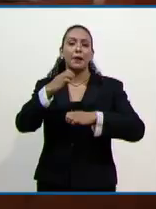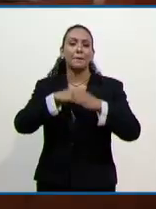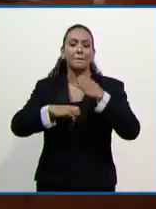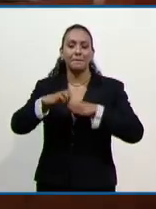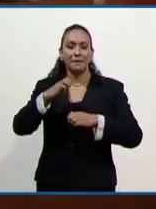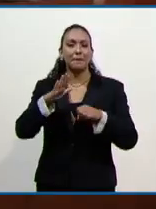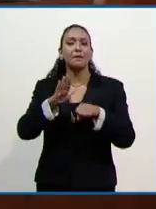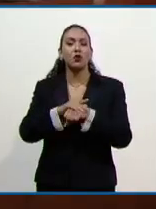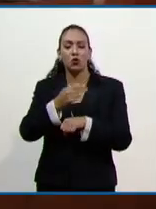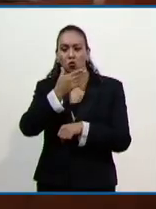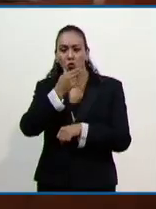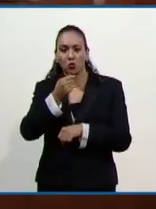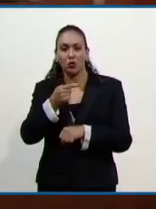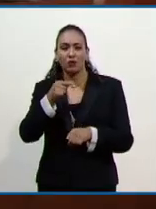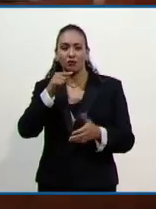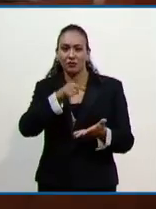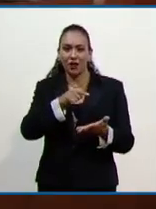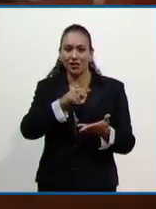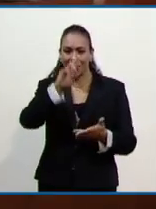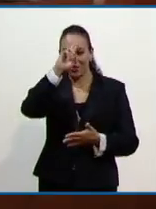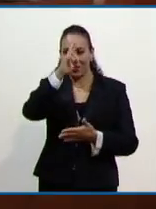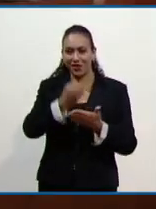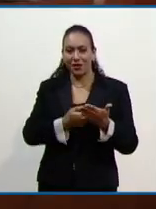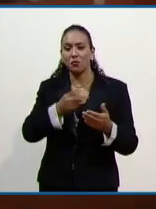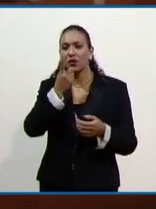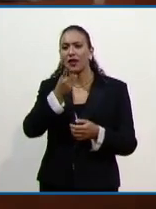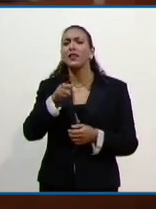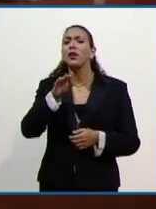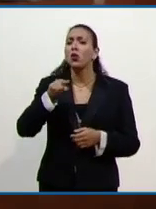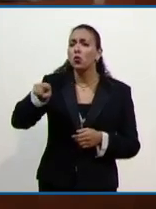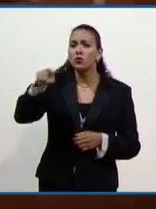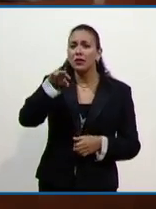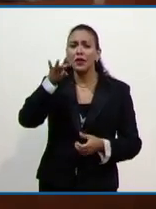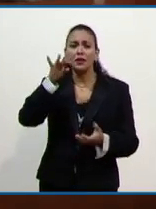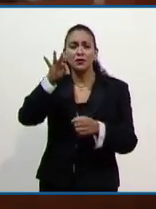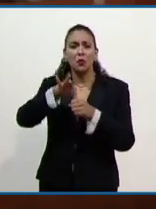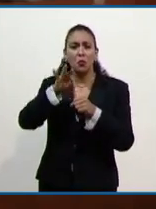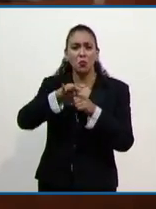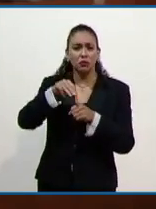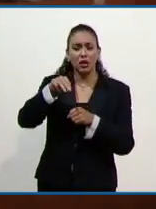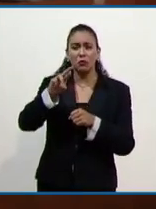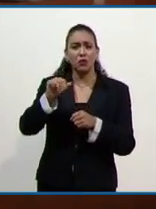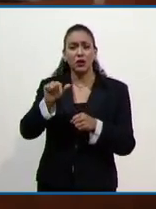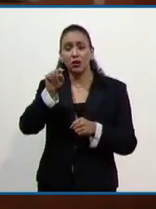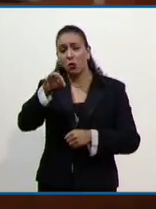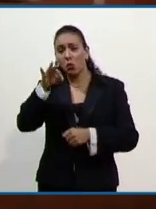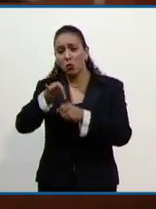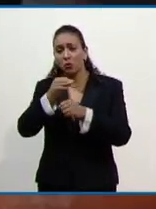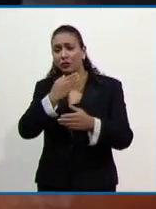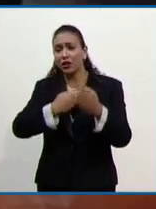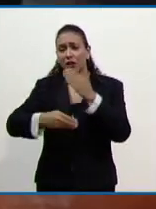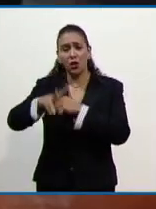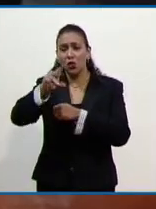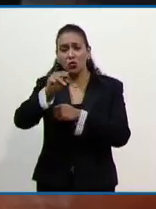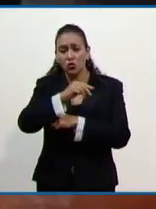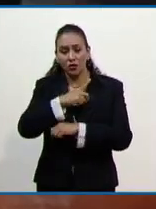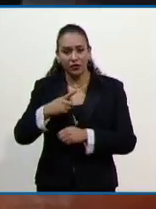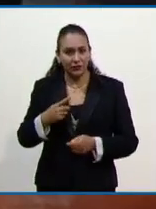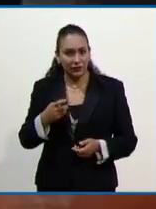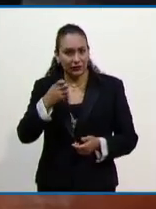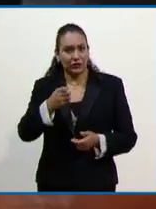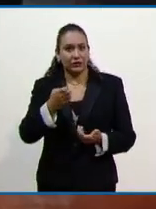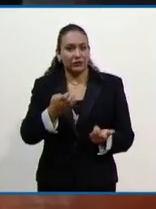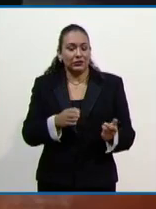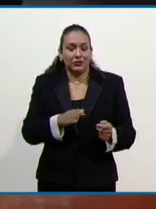por vulnerar la veda electoral al llamar a no votar por Morena y Claudia Sheinbaum a través de sus redes sociales. También impuso